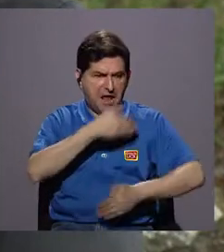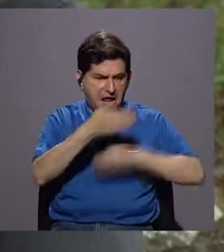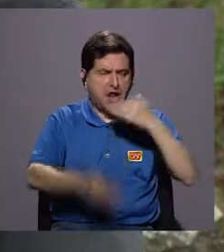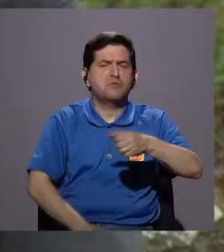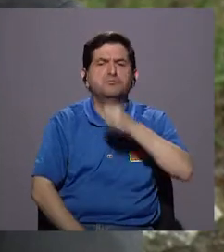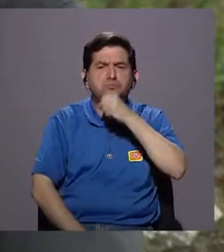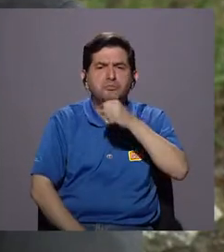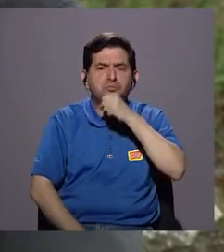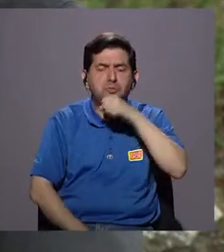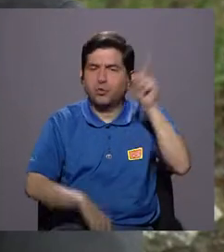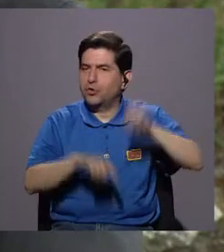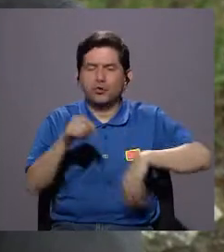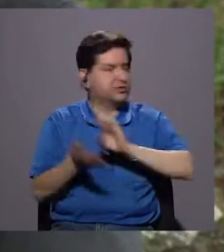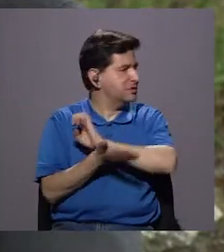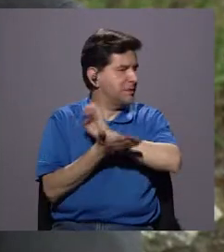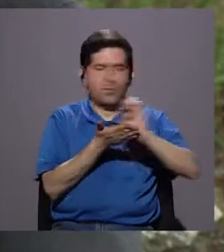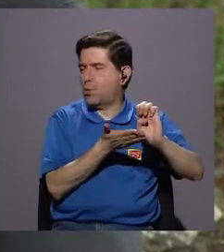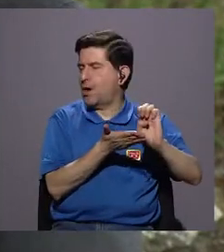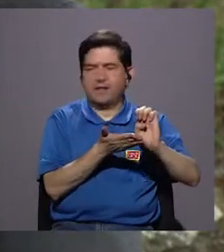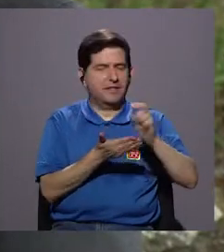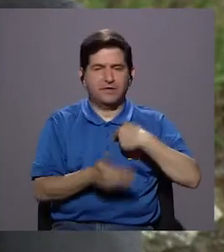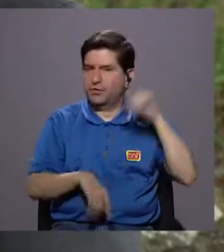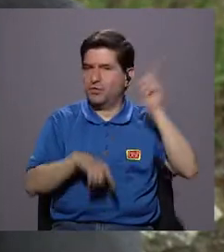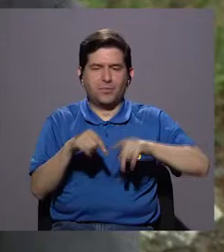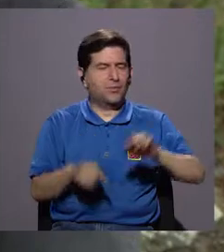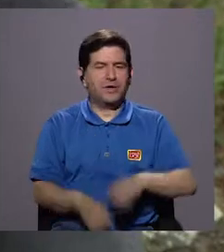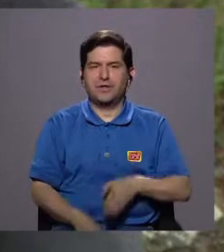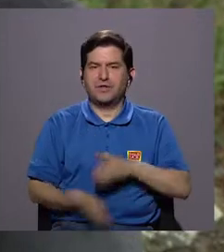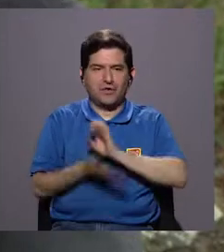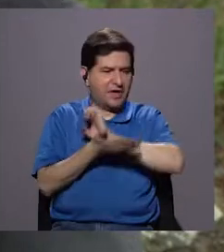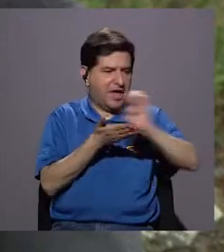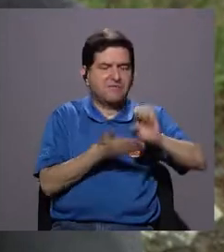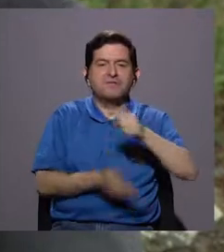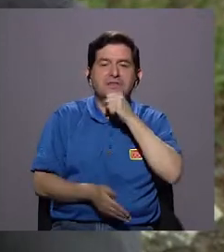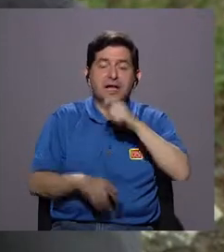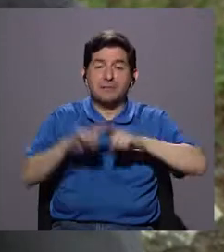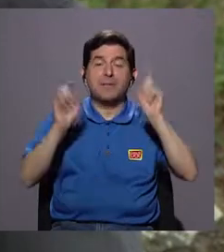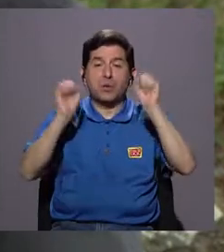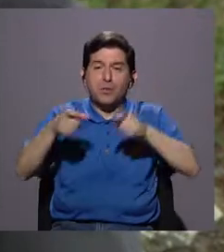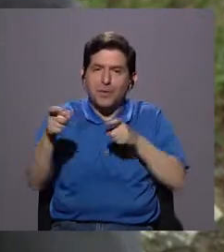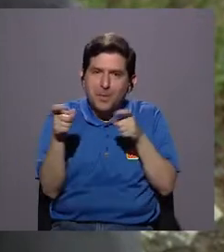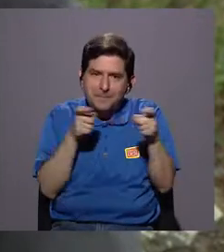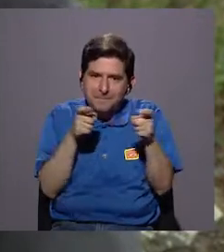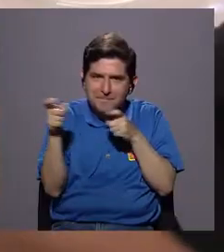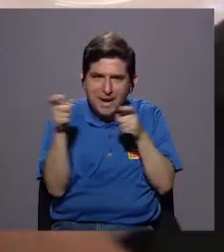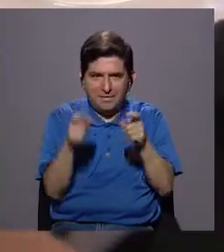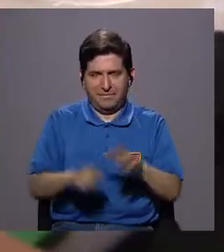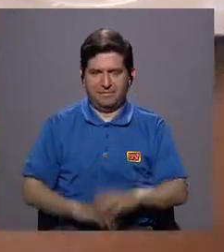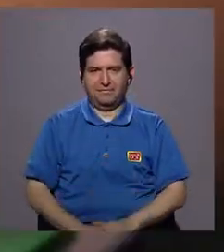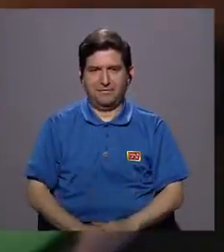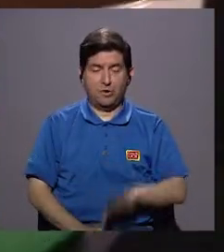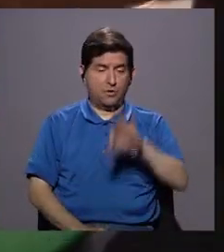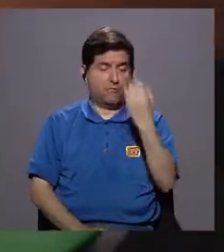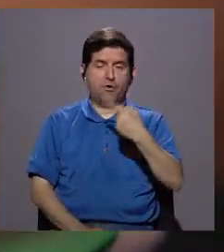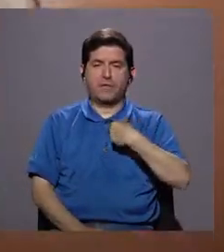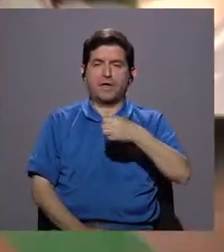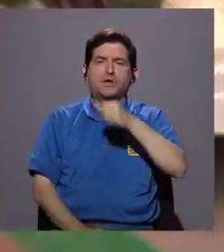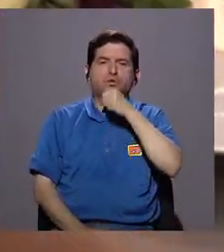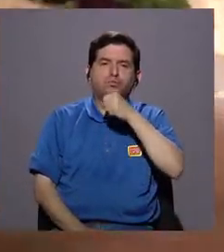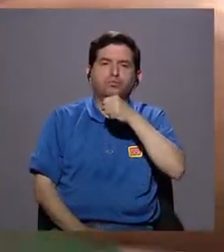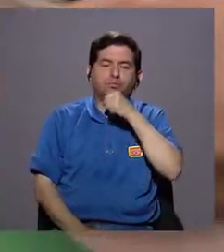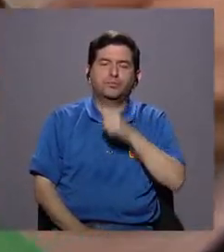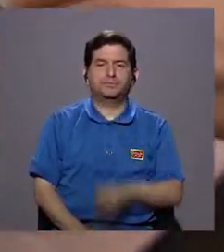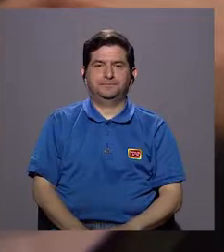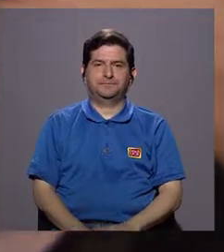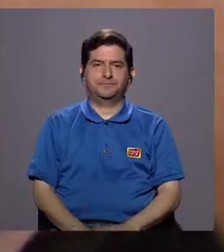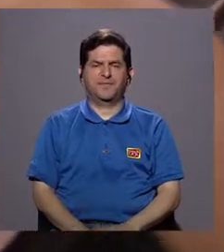de envejecimiento no se puede evitar, yo no puedo evitar envejecer. Uh-huh. Lo que yo sí puedo es manipular la forma en la que envejezco.